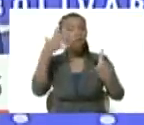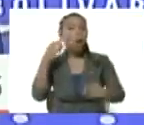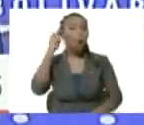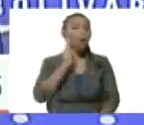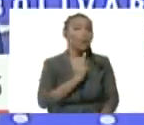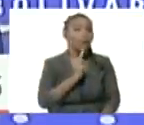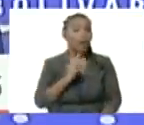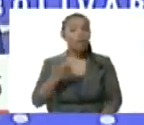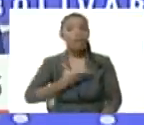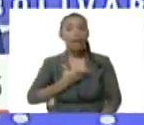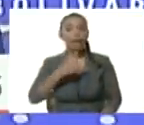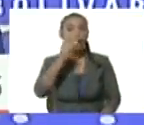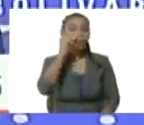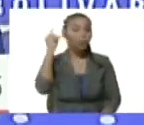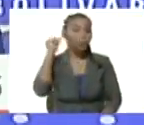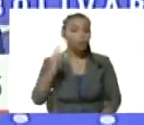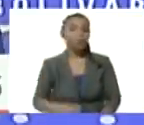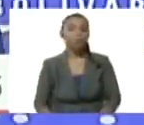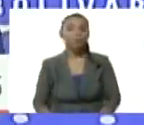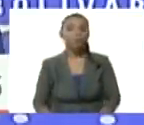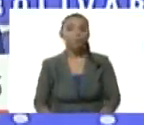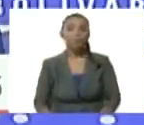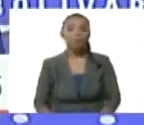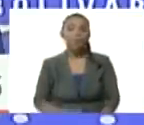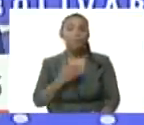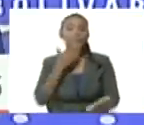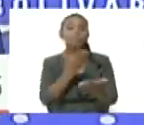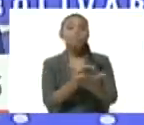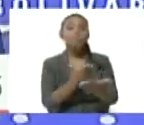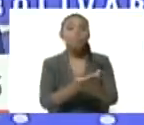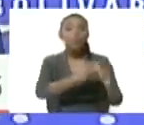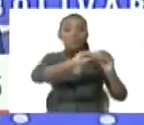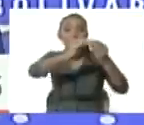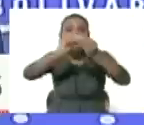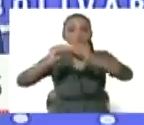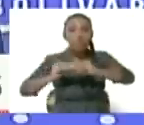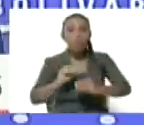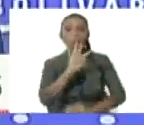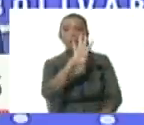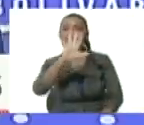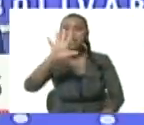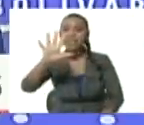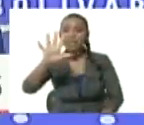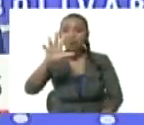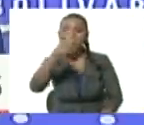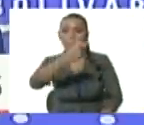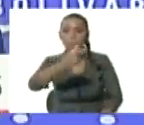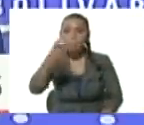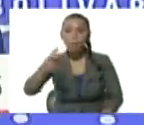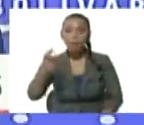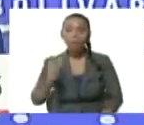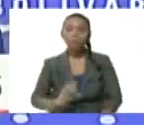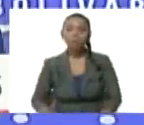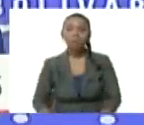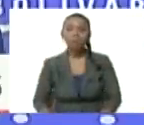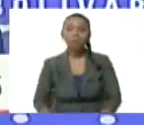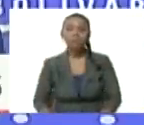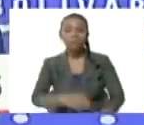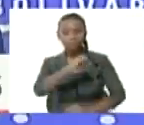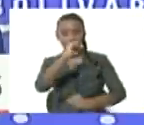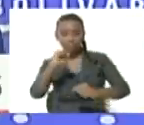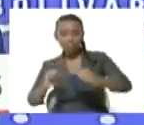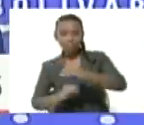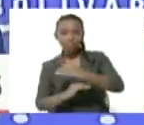de Alcaldes y Alcaldesas se propone que esté constituido por 45 miembros bajo los